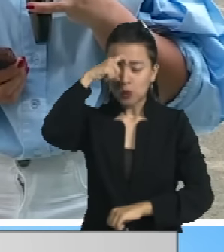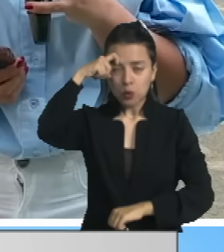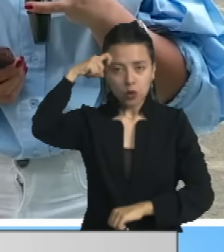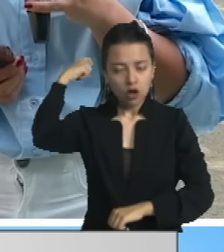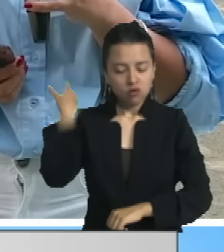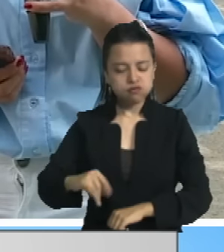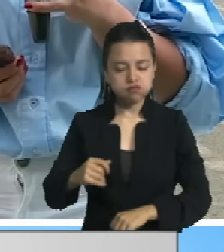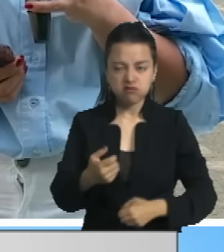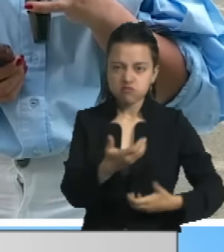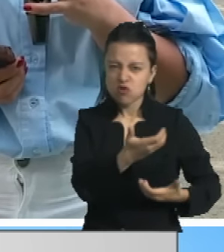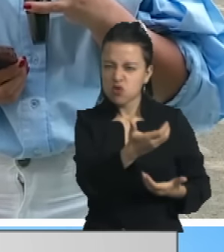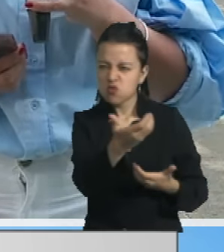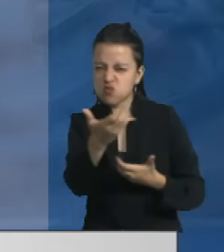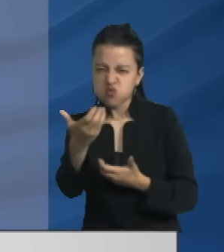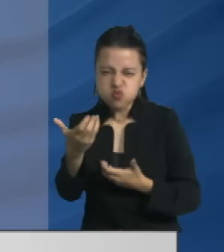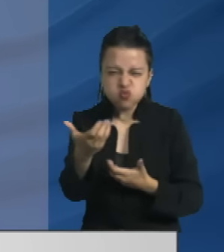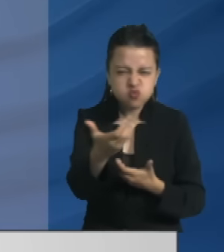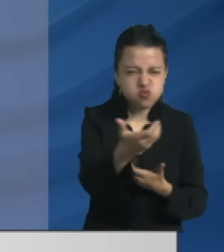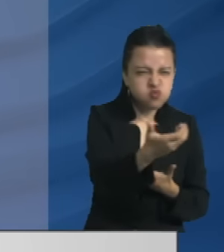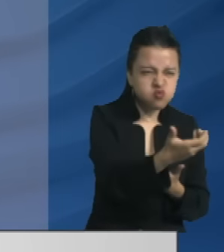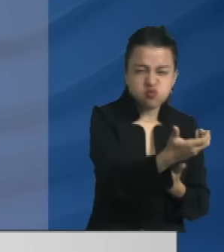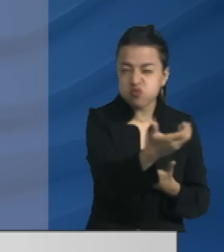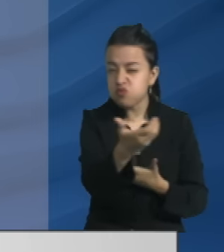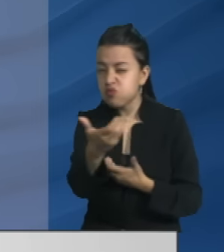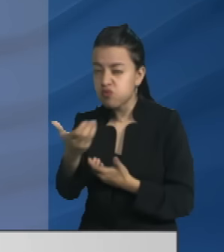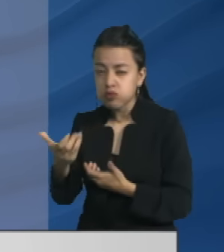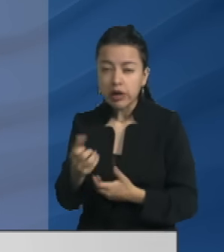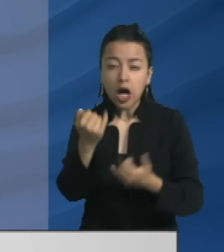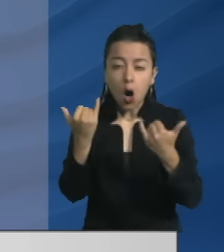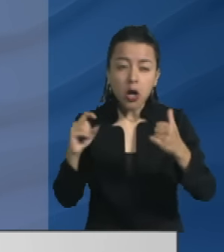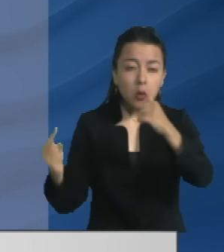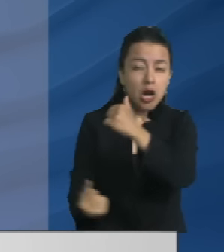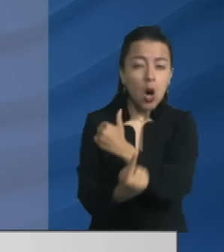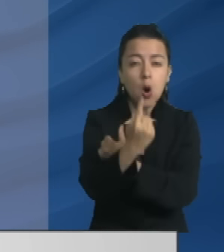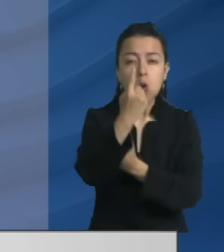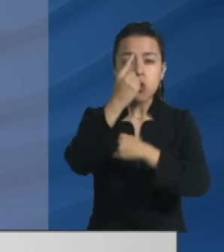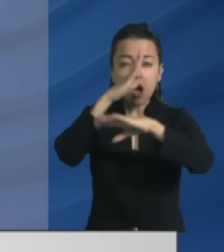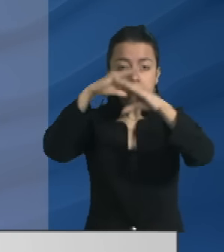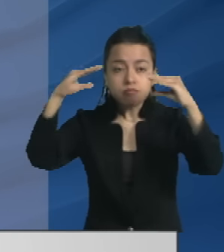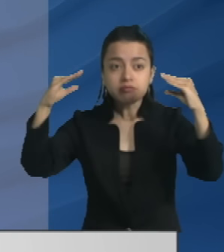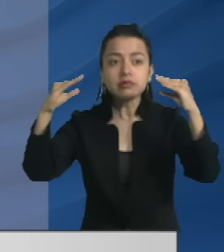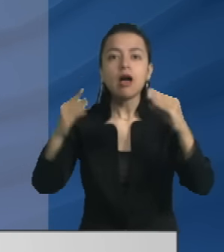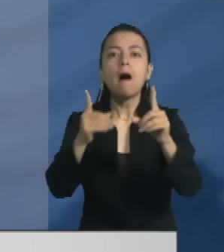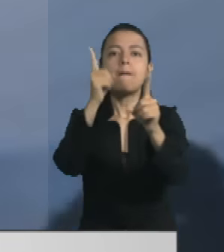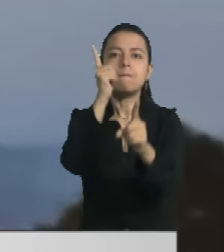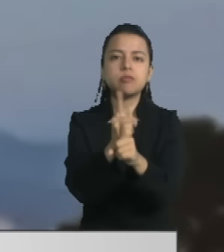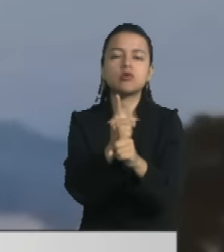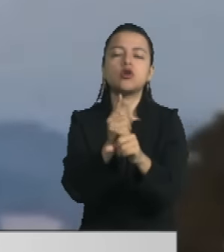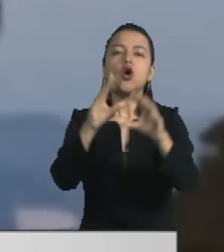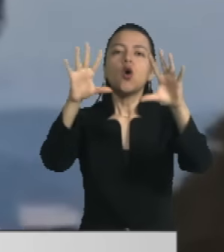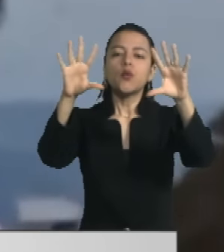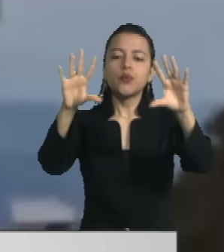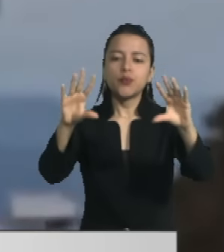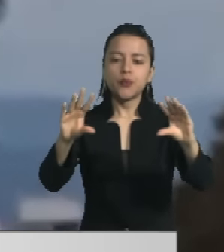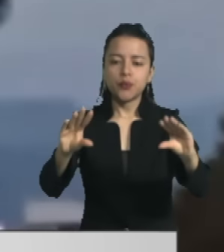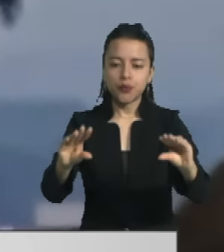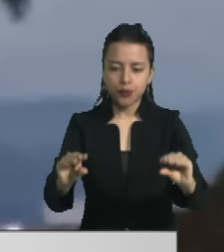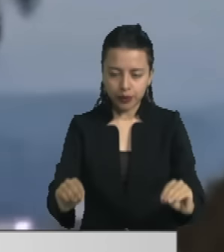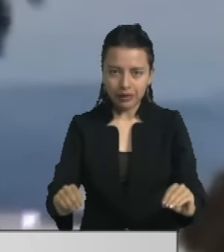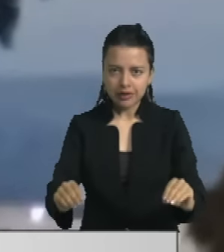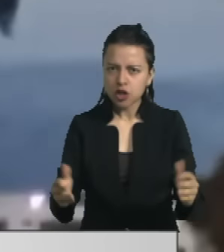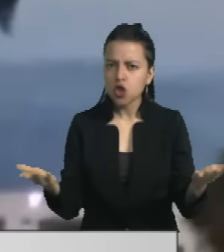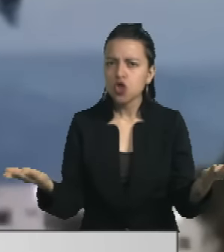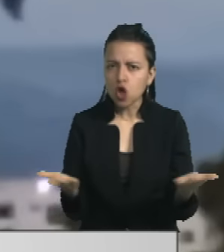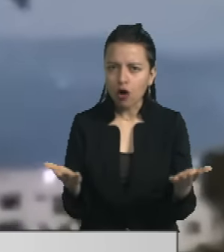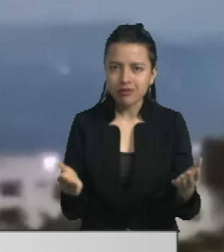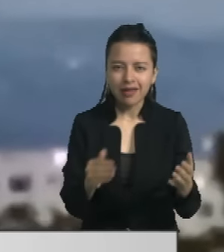bomberos voluntarios de Cali logró apagar la conflagración que afectó gran parte de fauna y flora del Cerro de las tres cruces exactamente en los